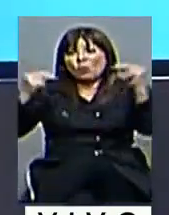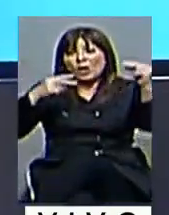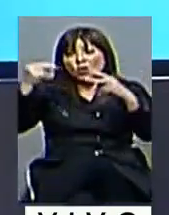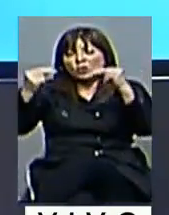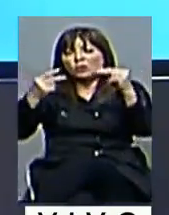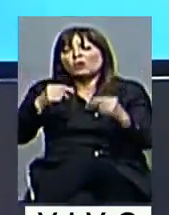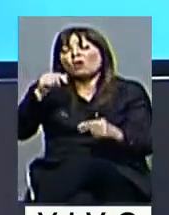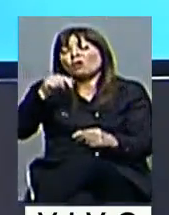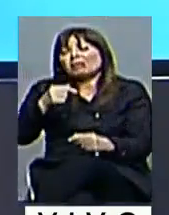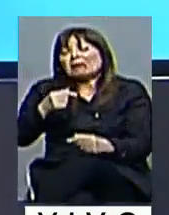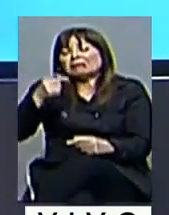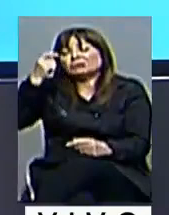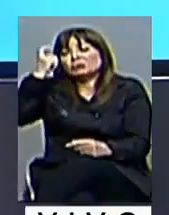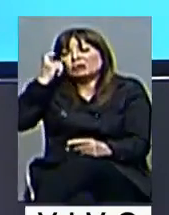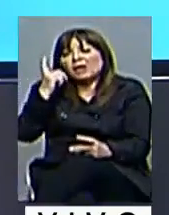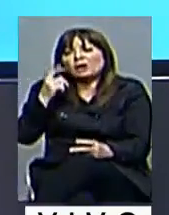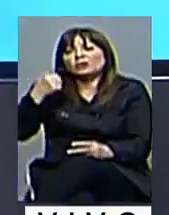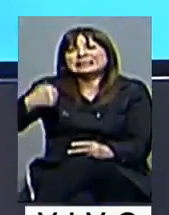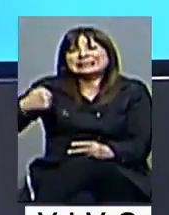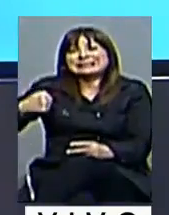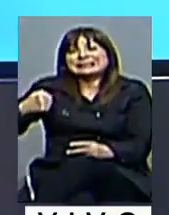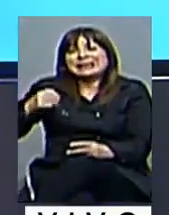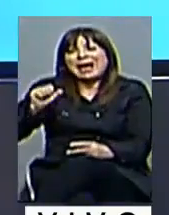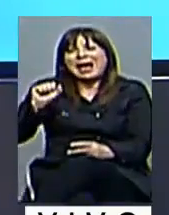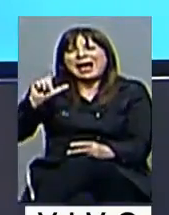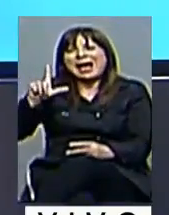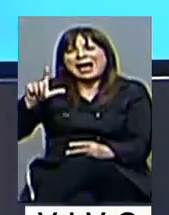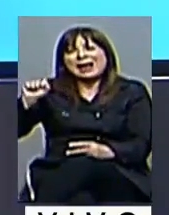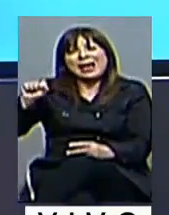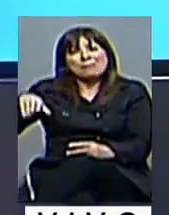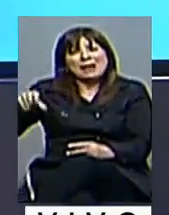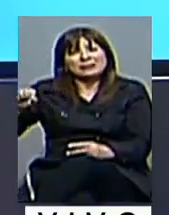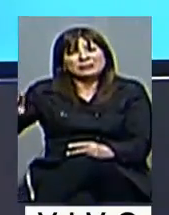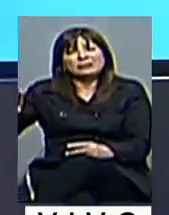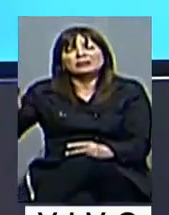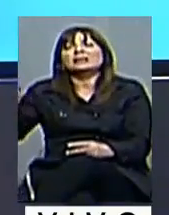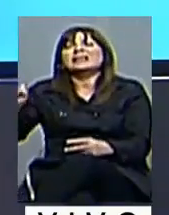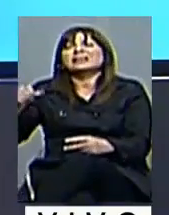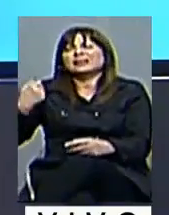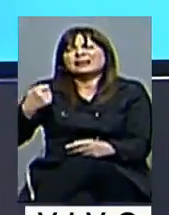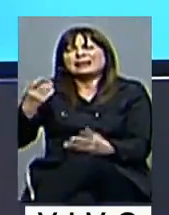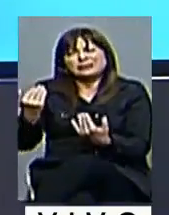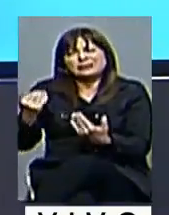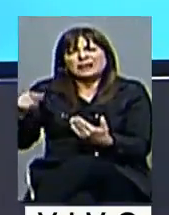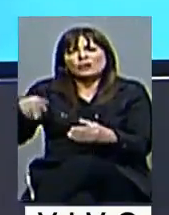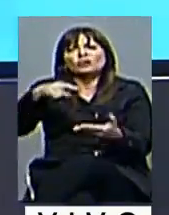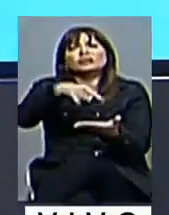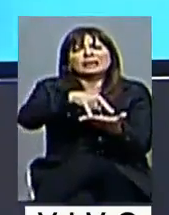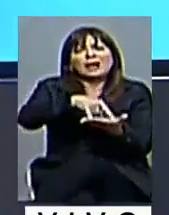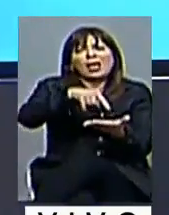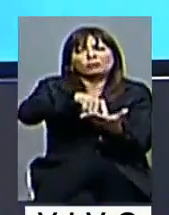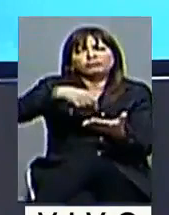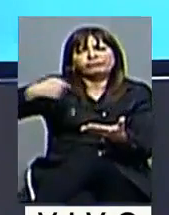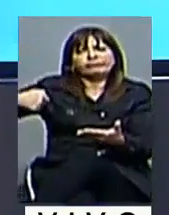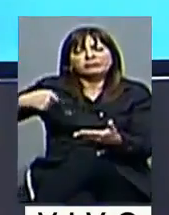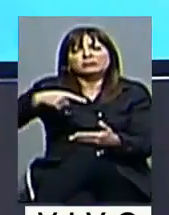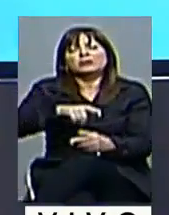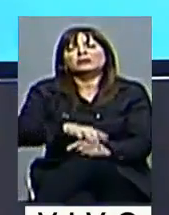Yo creo que hoy día más que nunca un senador como Andrea Lamán es necesario en el Senado. Ahora, Andrea Lamán tuvo un rol menos